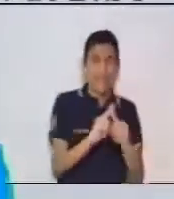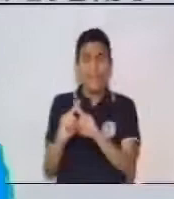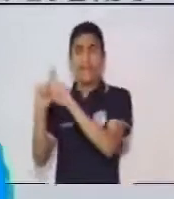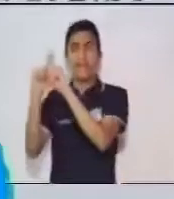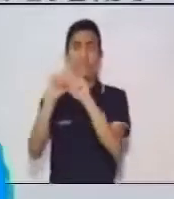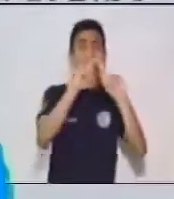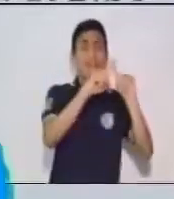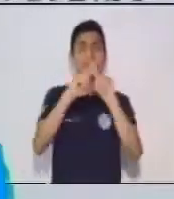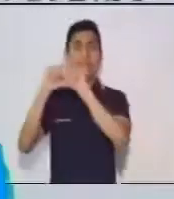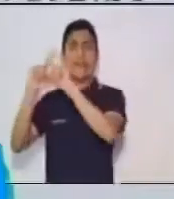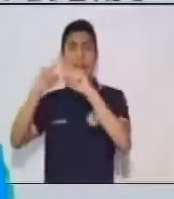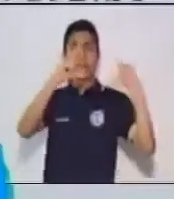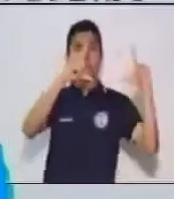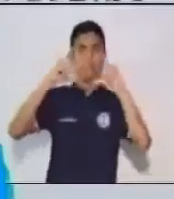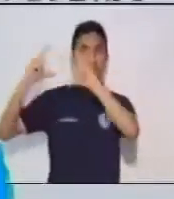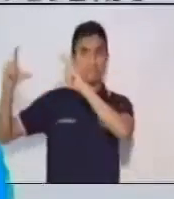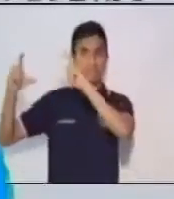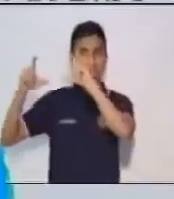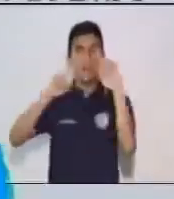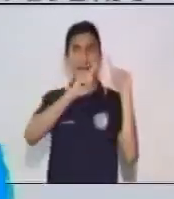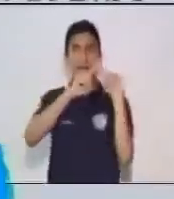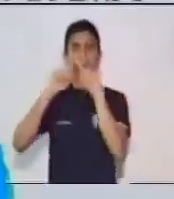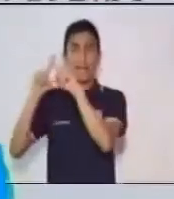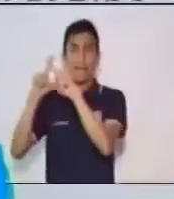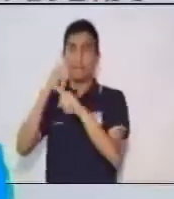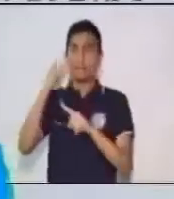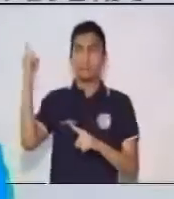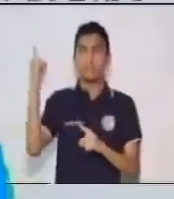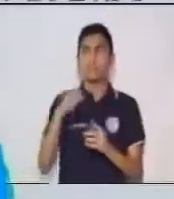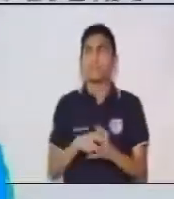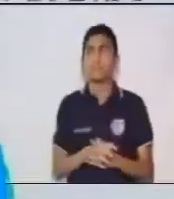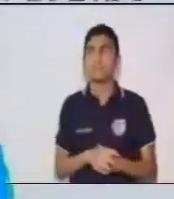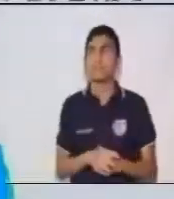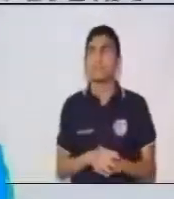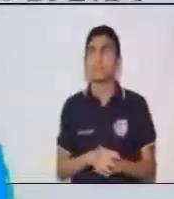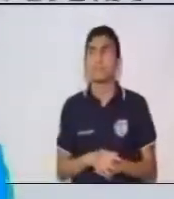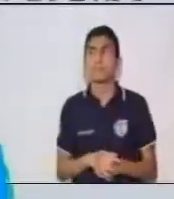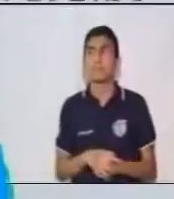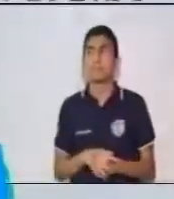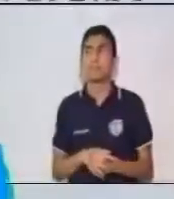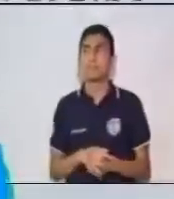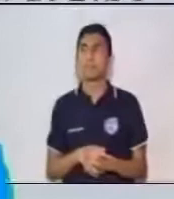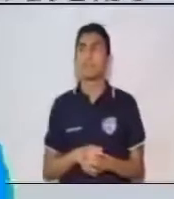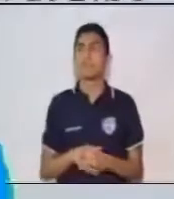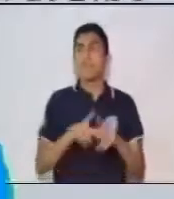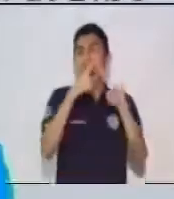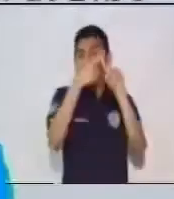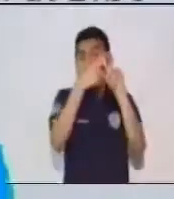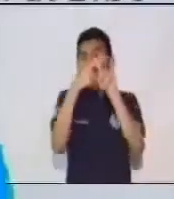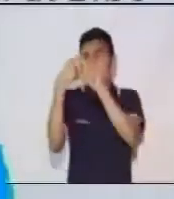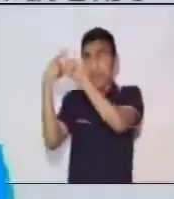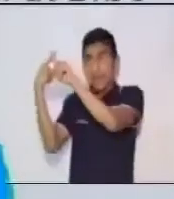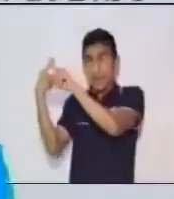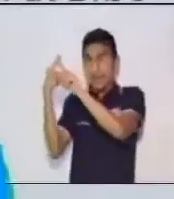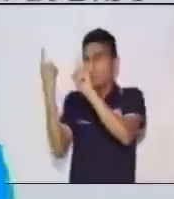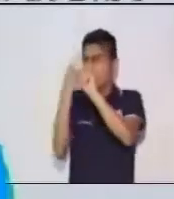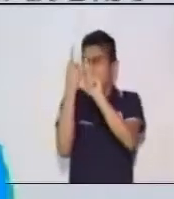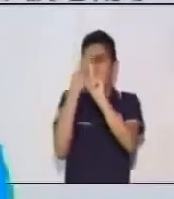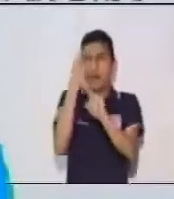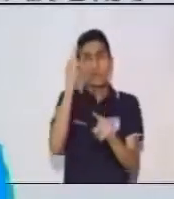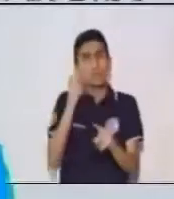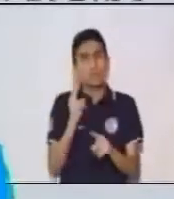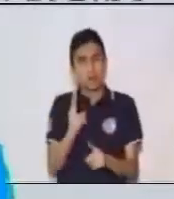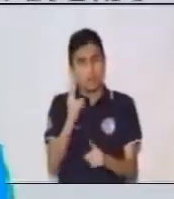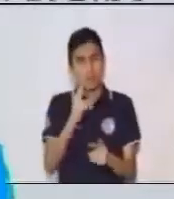multiplicas x por x, obtienes x cuadrado. Entonces escribimos la x en ambos